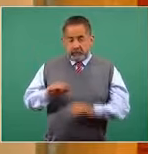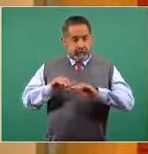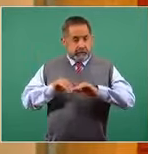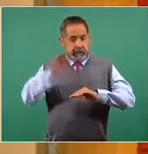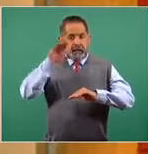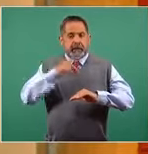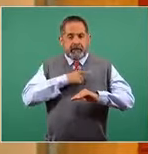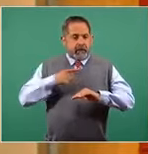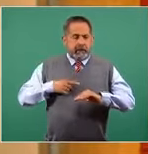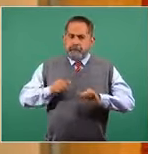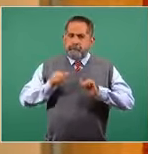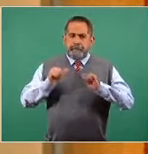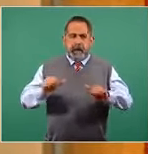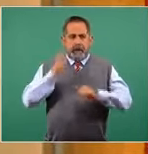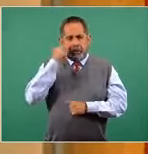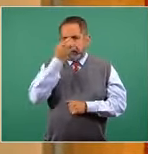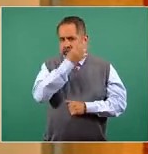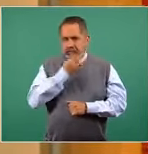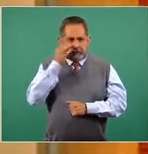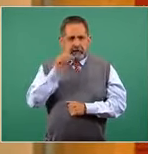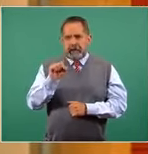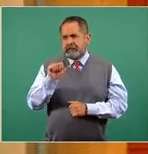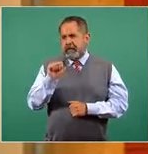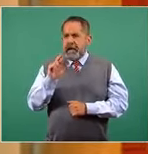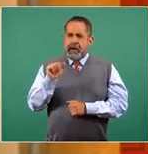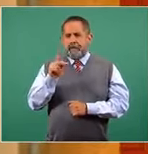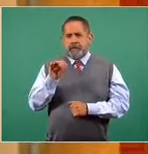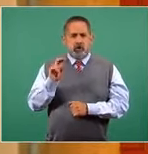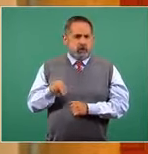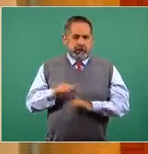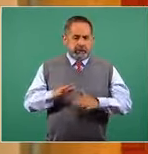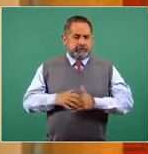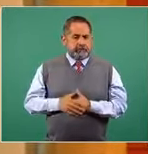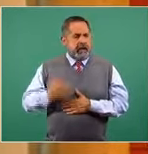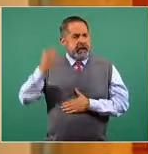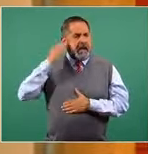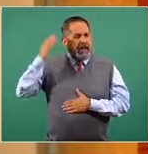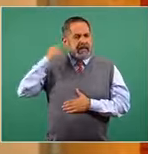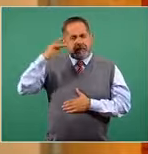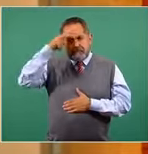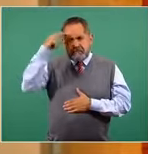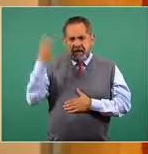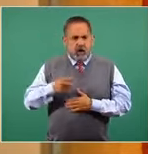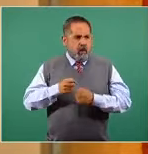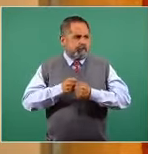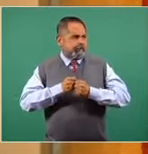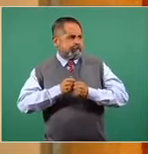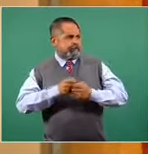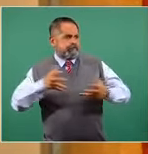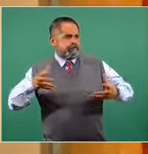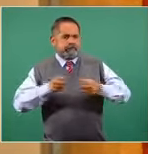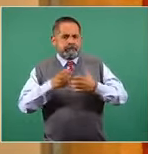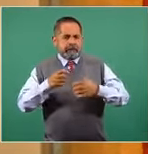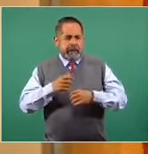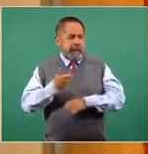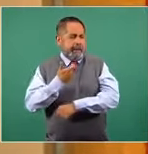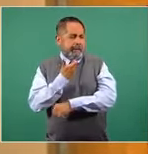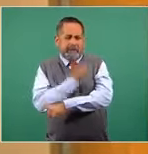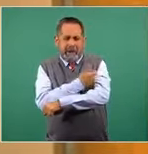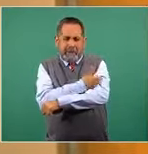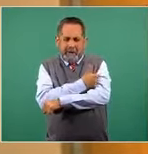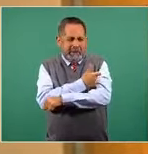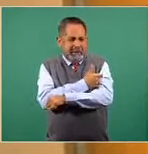sarampión. Dado que en México los grandes brotes de sarampión desaparecieron durante los